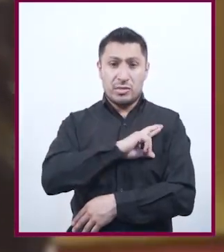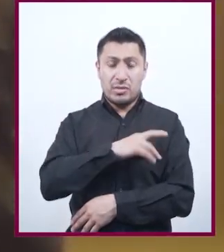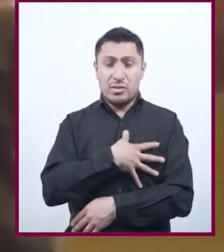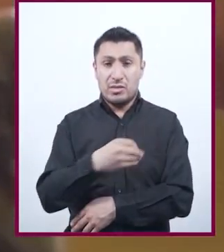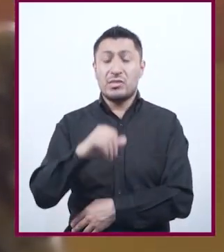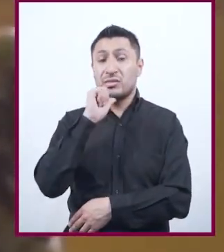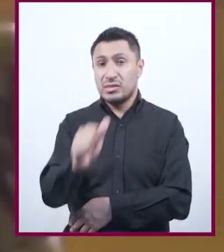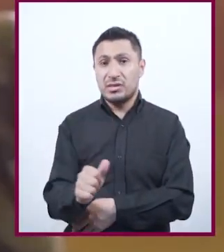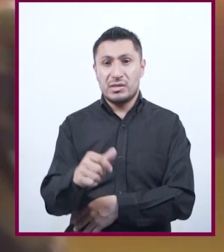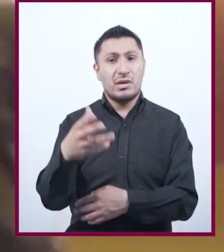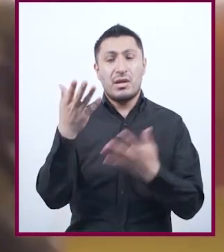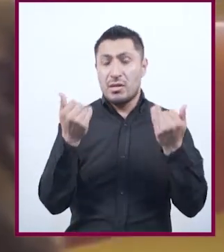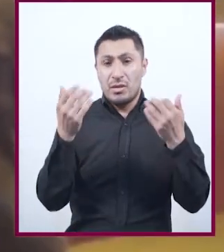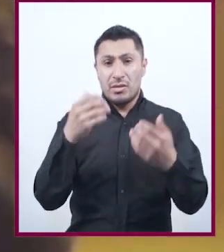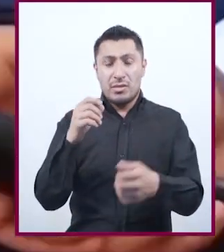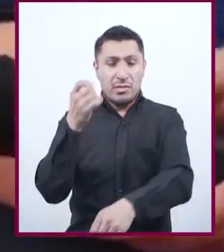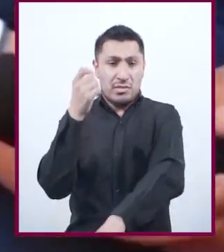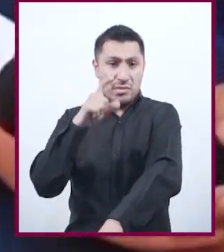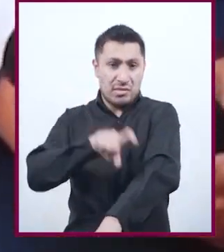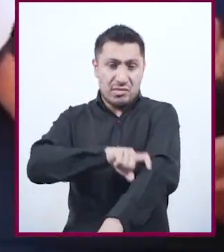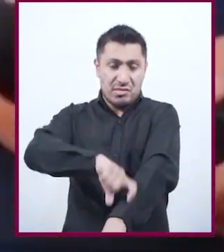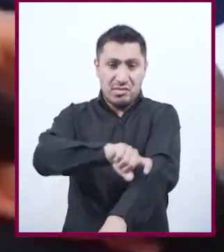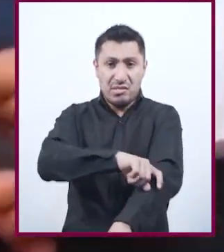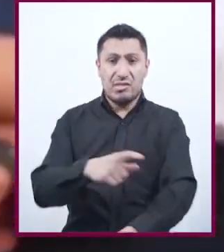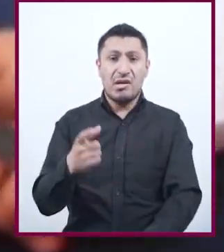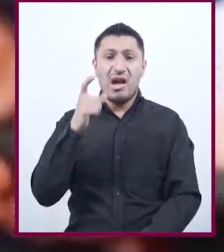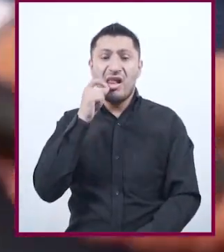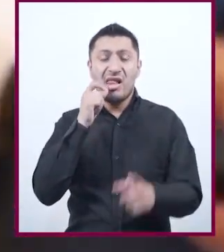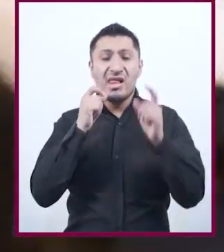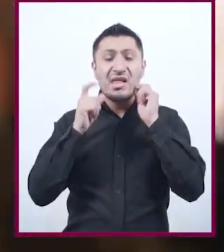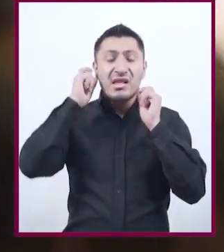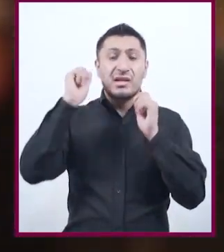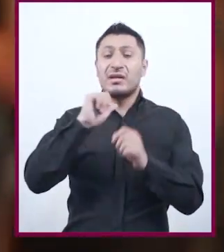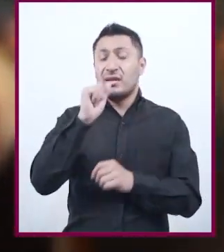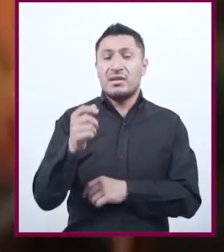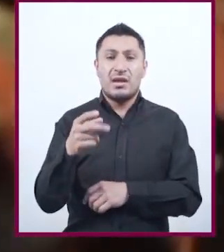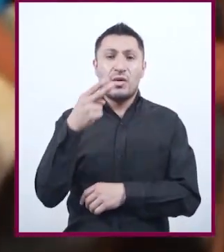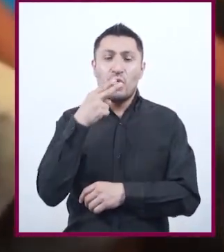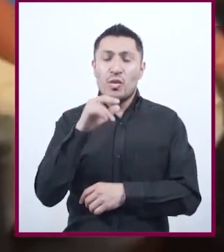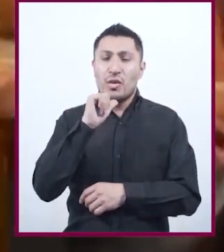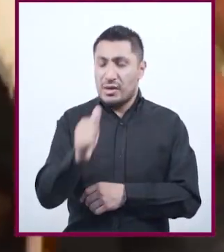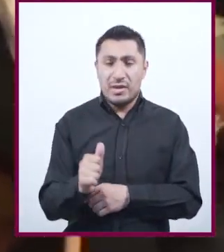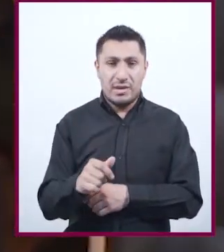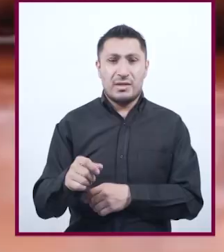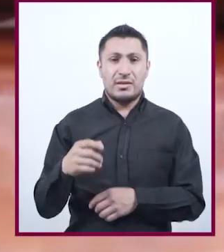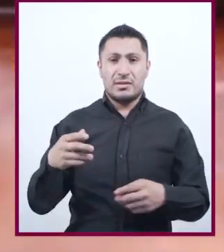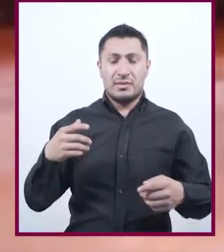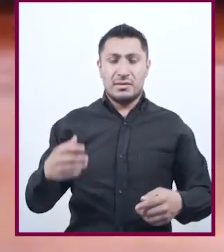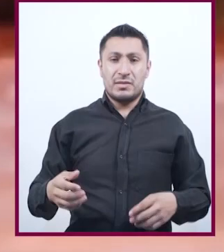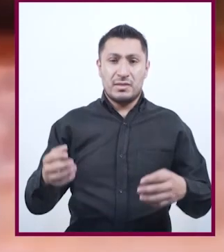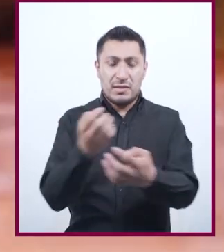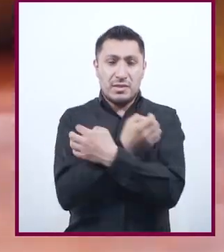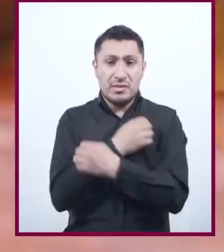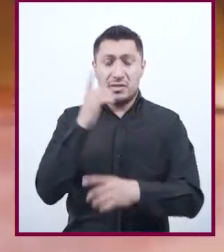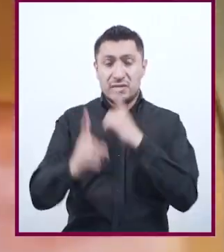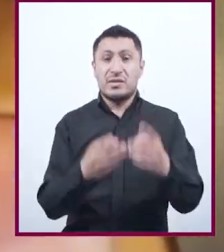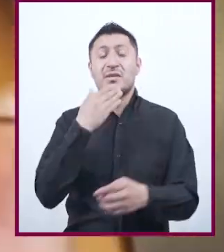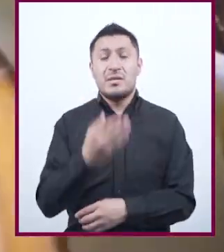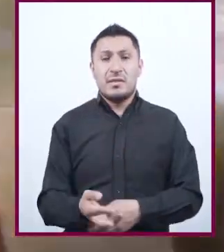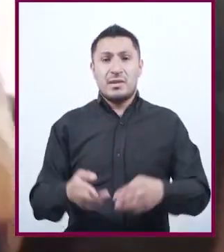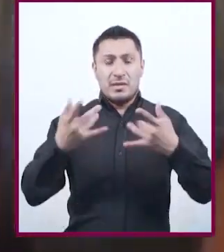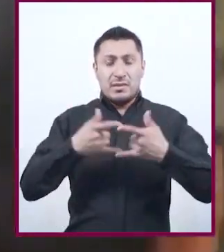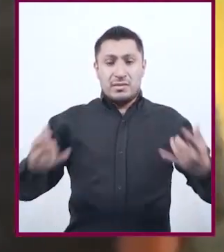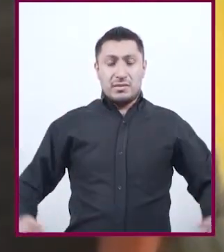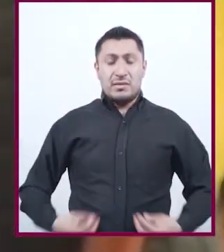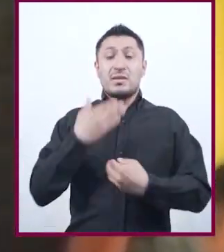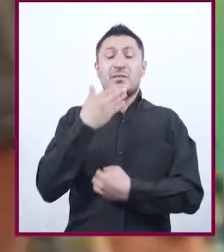perforaciones, ni algún vicio, gozar de buena condición física y reputación y correr con los gastos personales para la celebración.